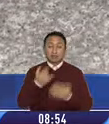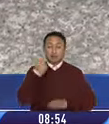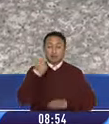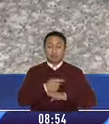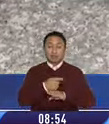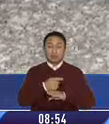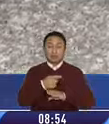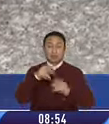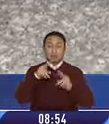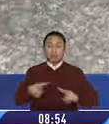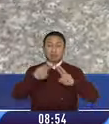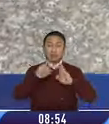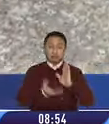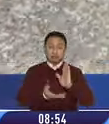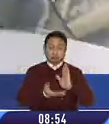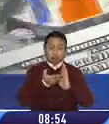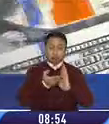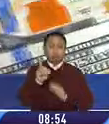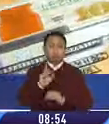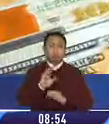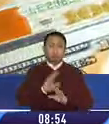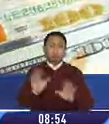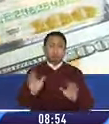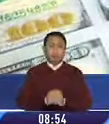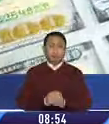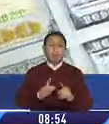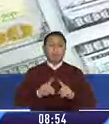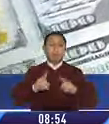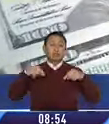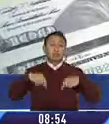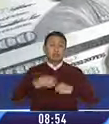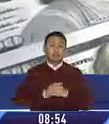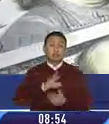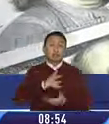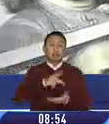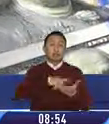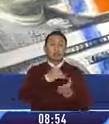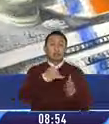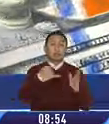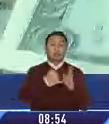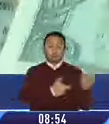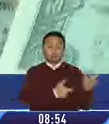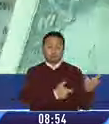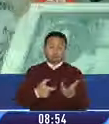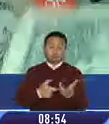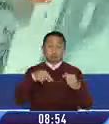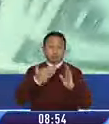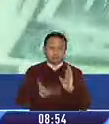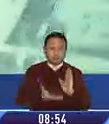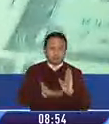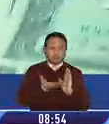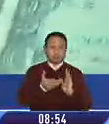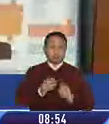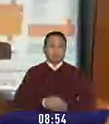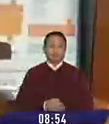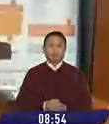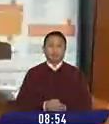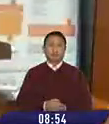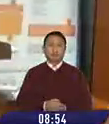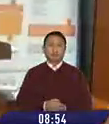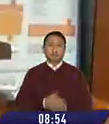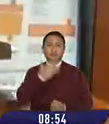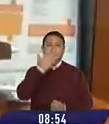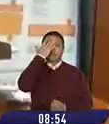del servicio para este año, pero que el cobro de la tasa de impuesto a los bomberos sí verá un ligero incremento. Porque el mismo